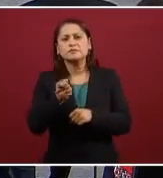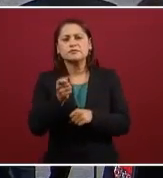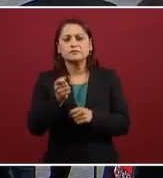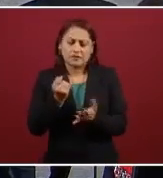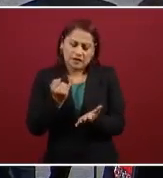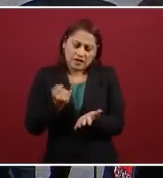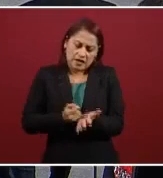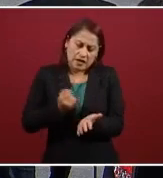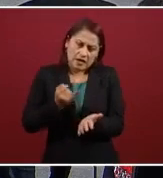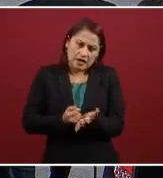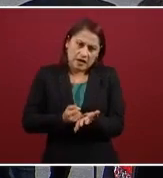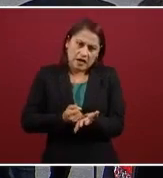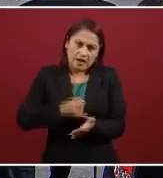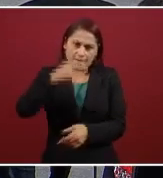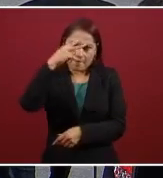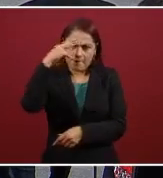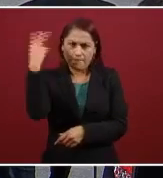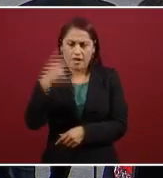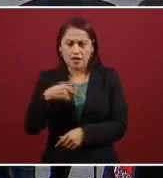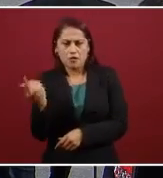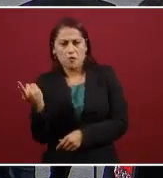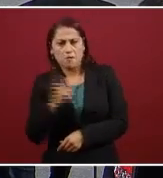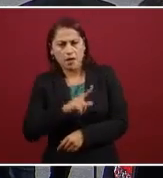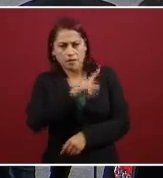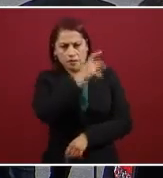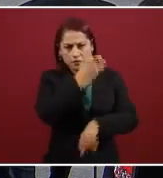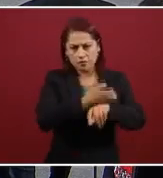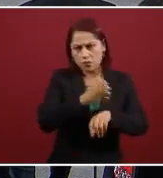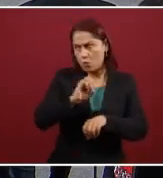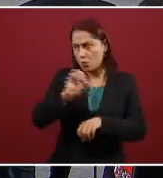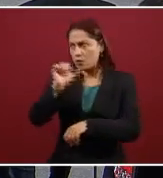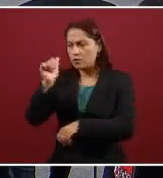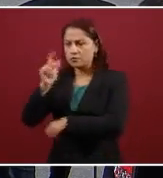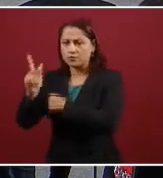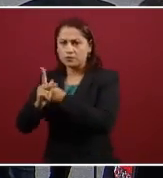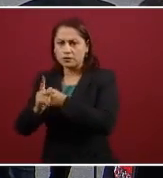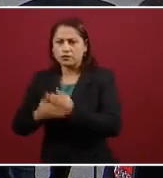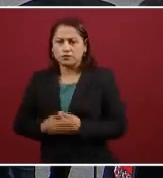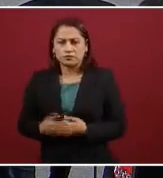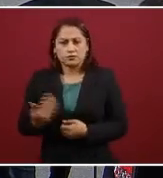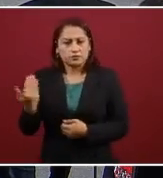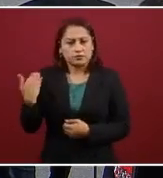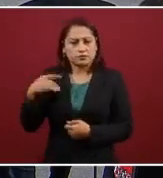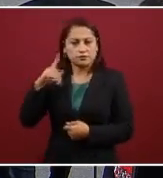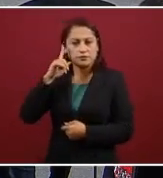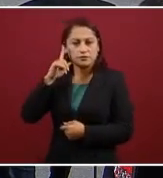últimamente México a Estados Unidos o a otros países. Los acaba de dar.